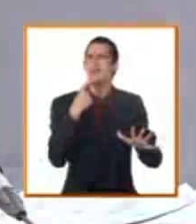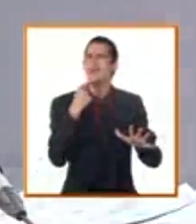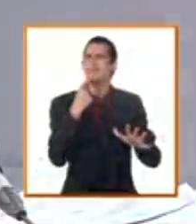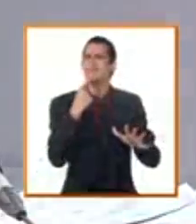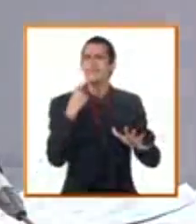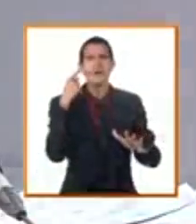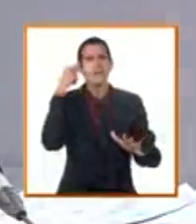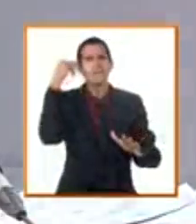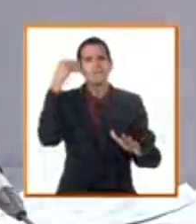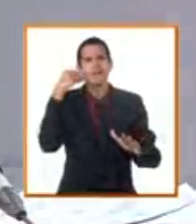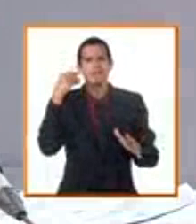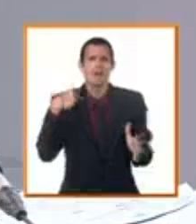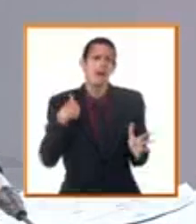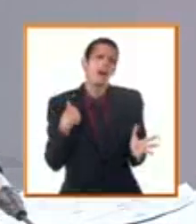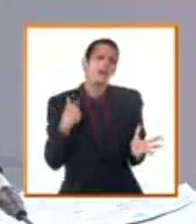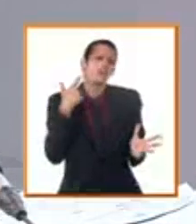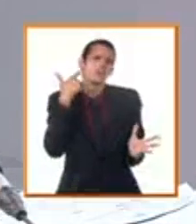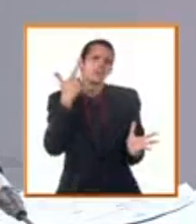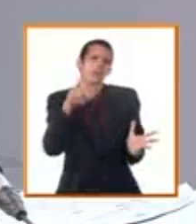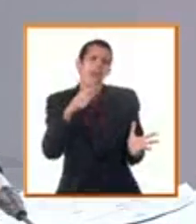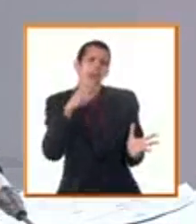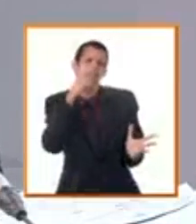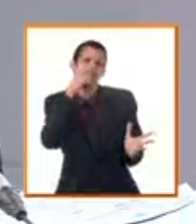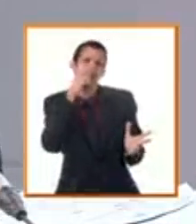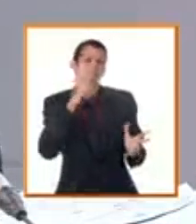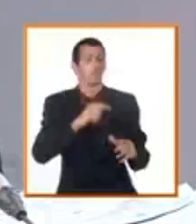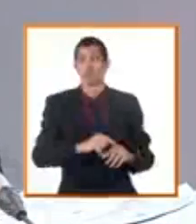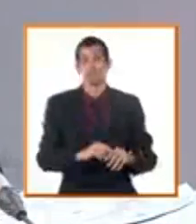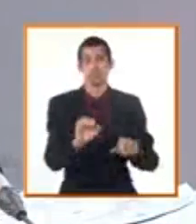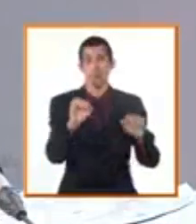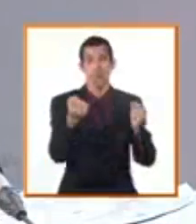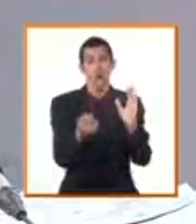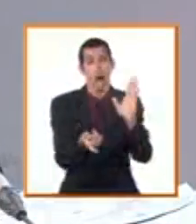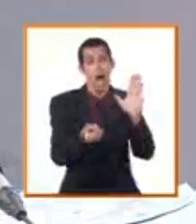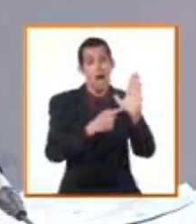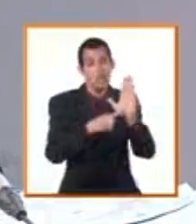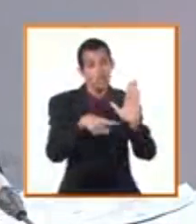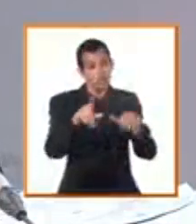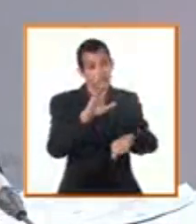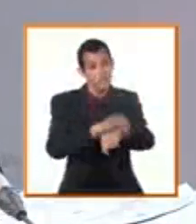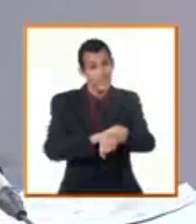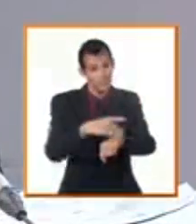personas, estamos hablando del tráfico de inmigrantes, estamos hablando de delitos asociados a la corrupción.